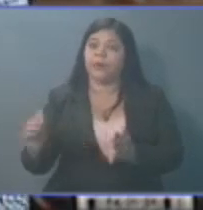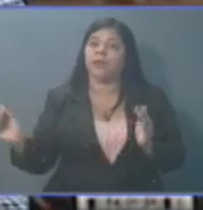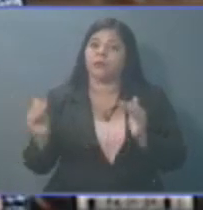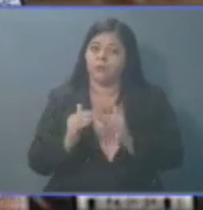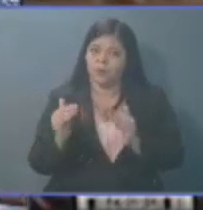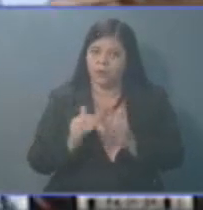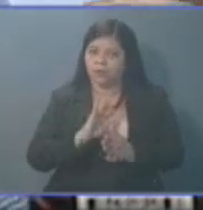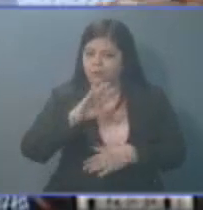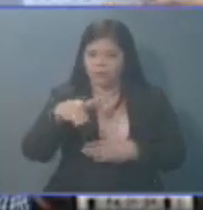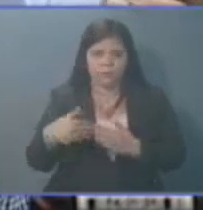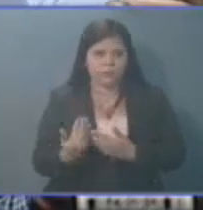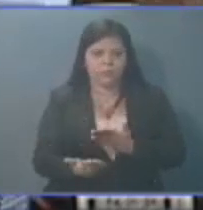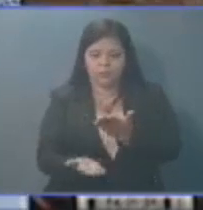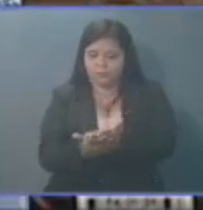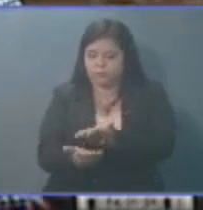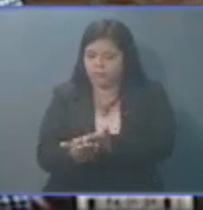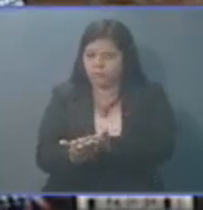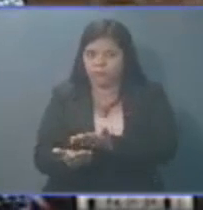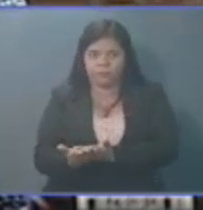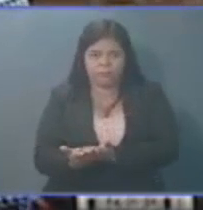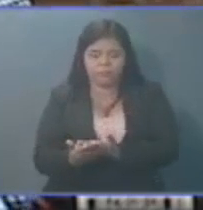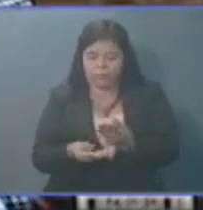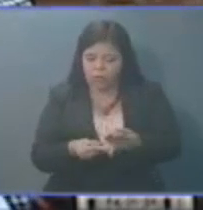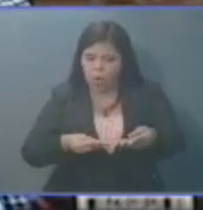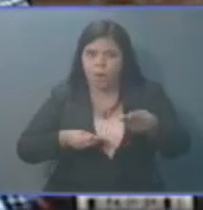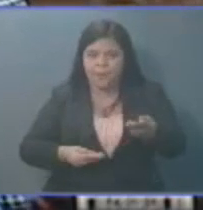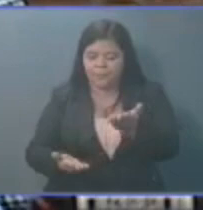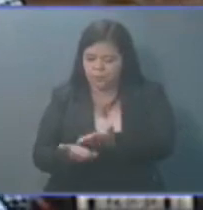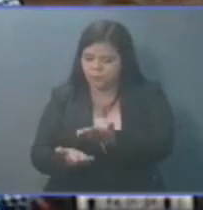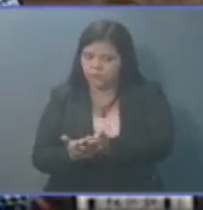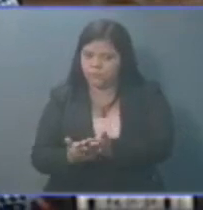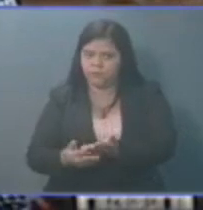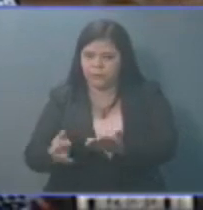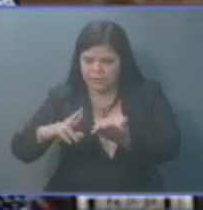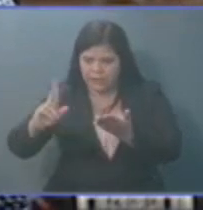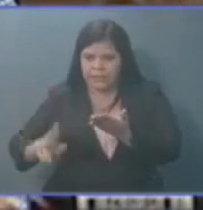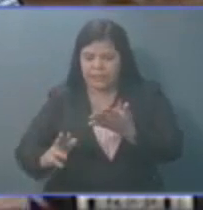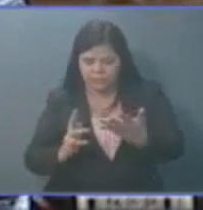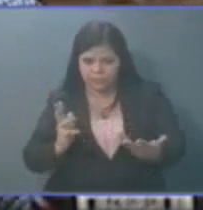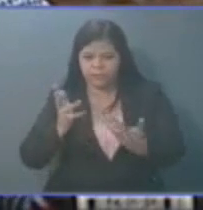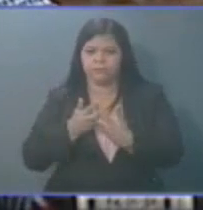respectivos documentos que acrediten